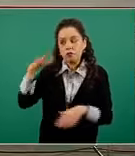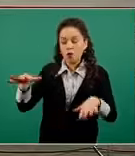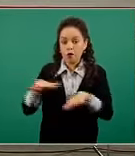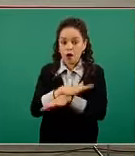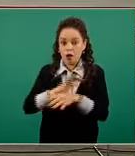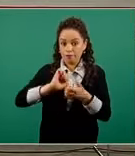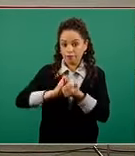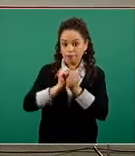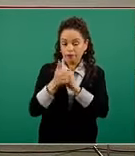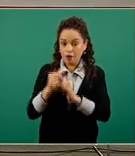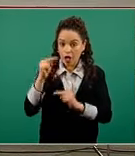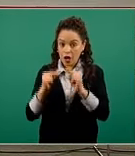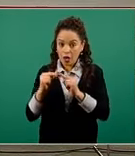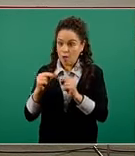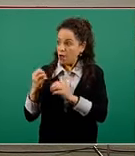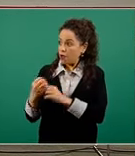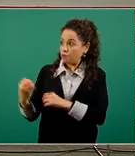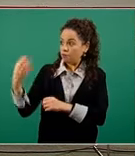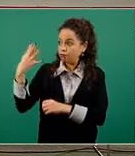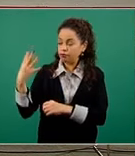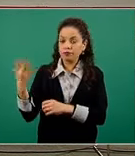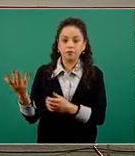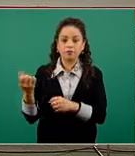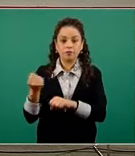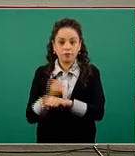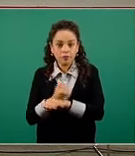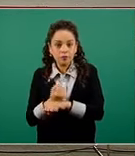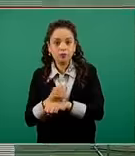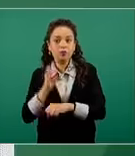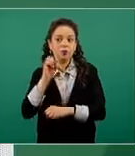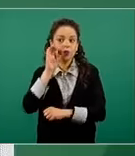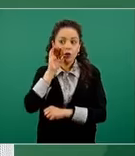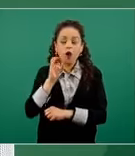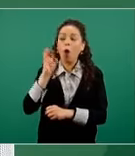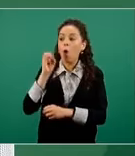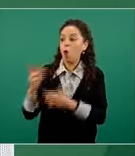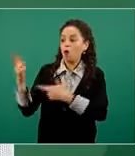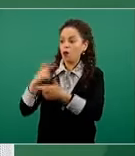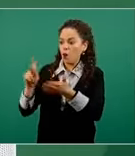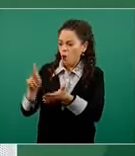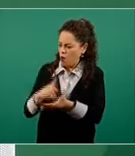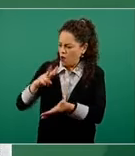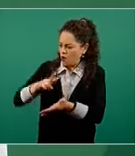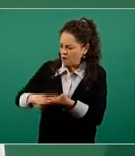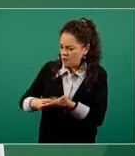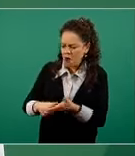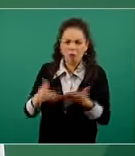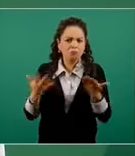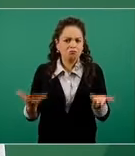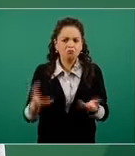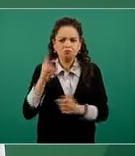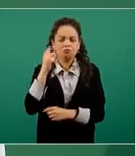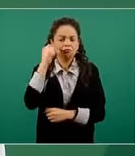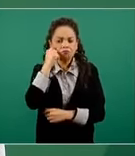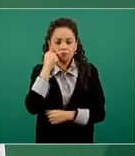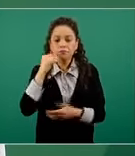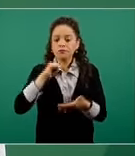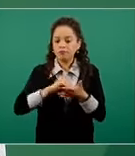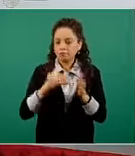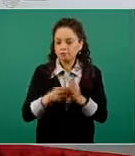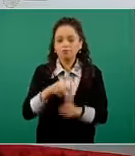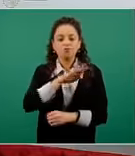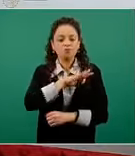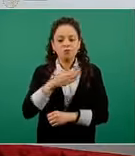riesgo mayor, pero luego volviera nuevamente a bajar al verde, entonces la estrategia pudiera inmediatamente ser